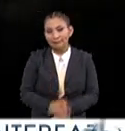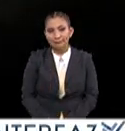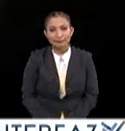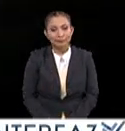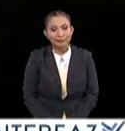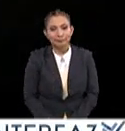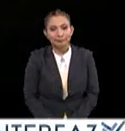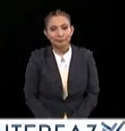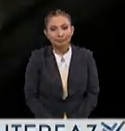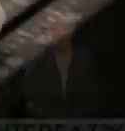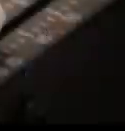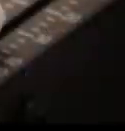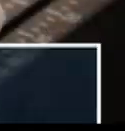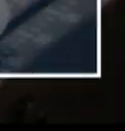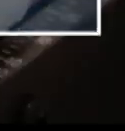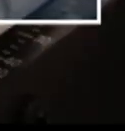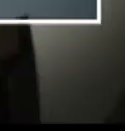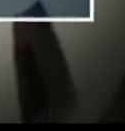distinción.